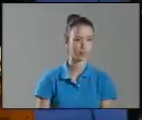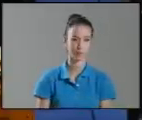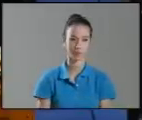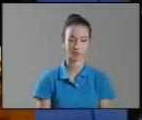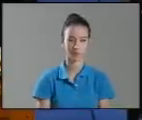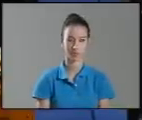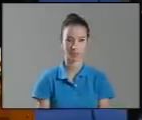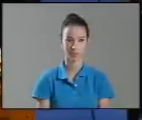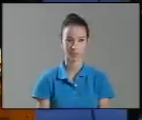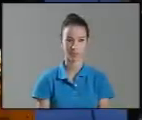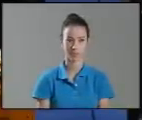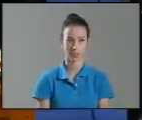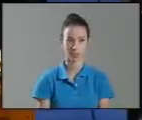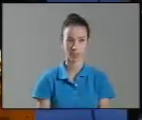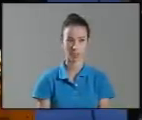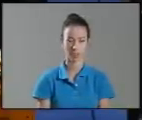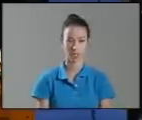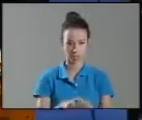Vos